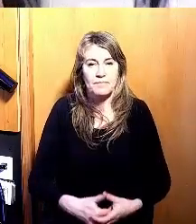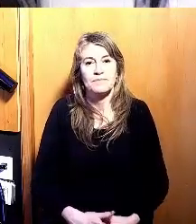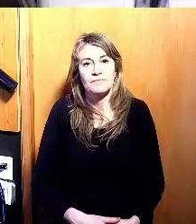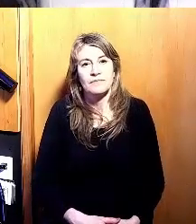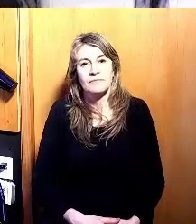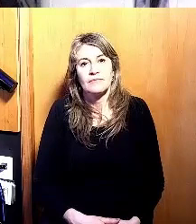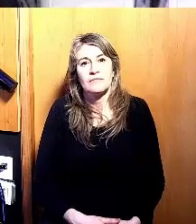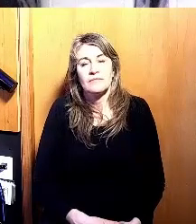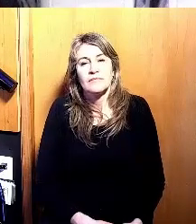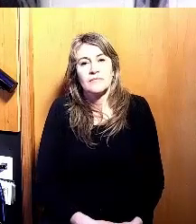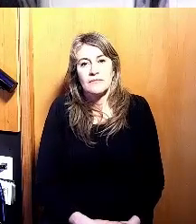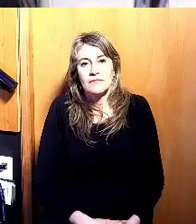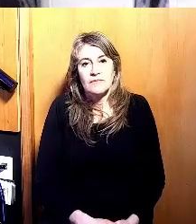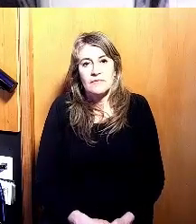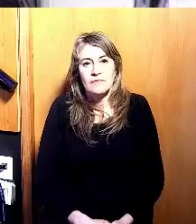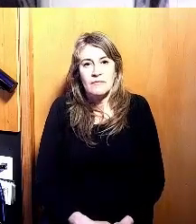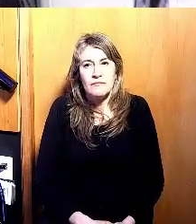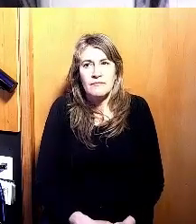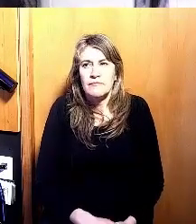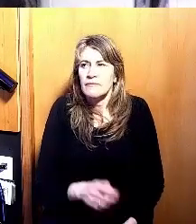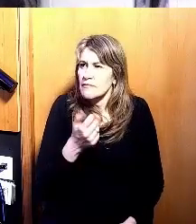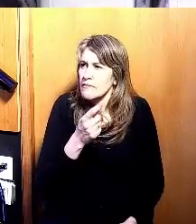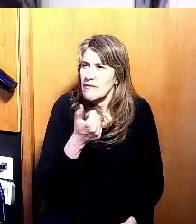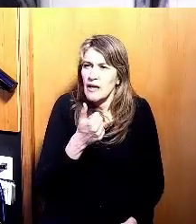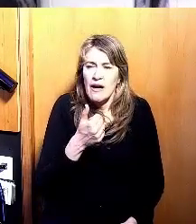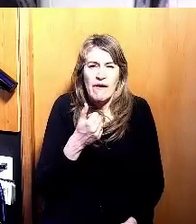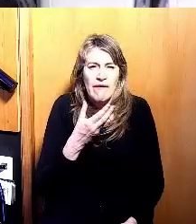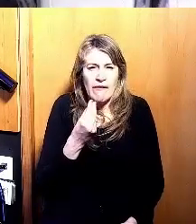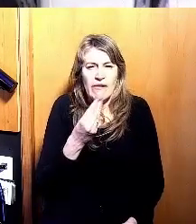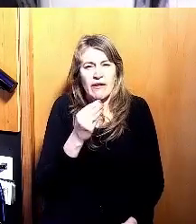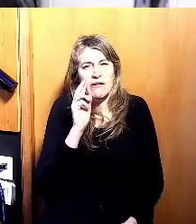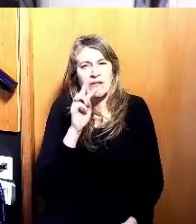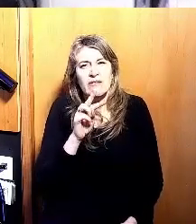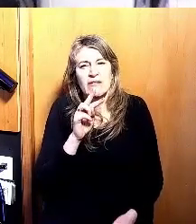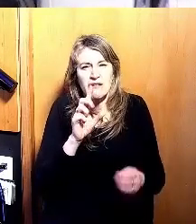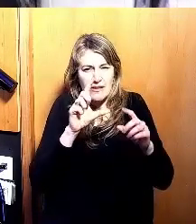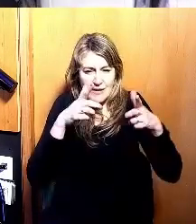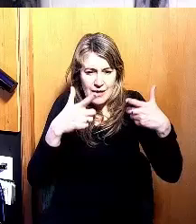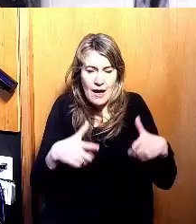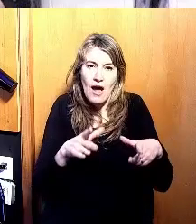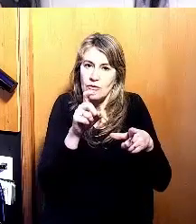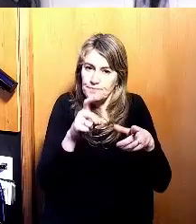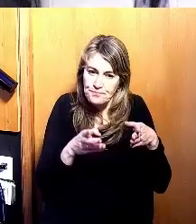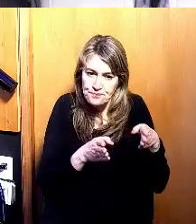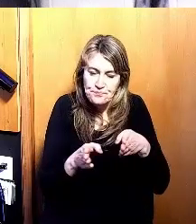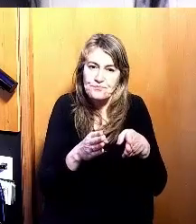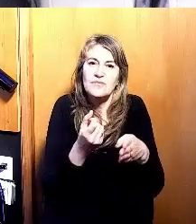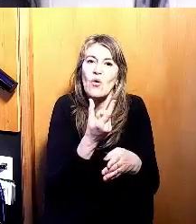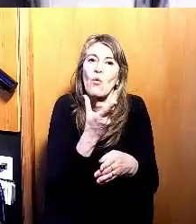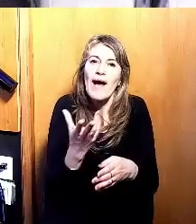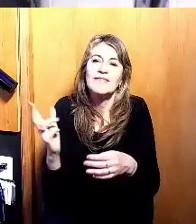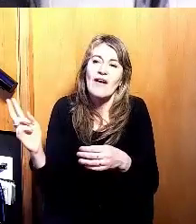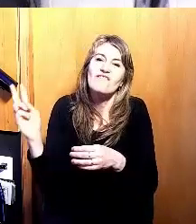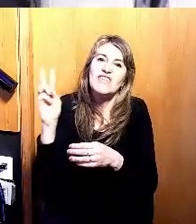Ahí está. Casi 100, en muchos casos están asociados a cursos de agua. Ahí se puede apreciar cuántas visitas se